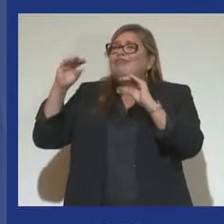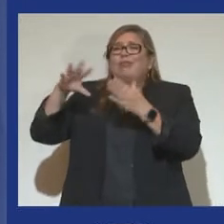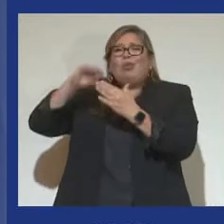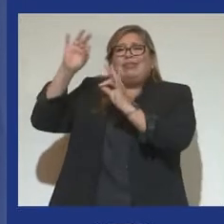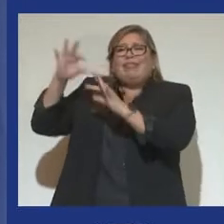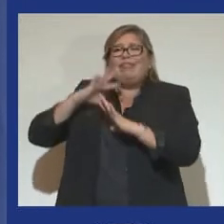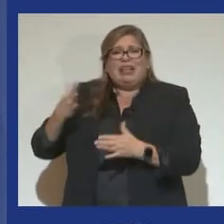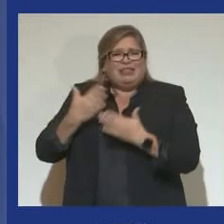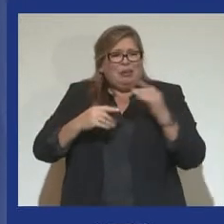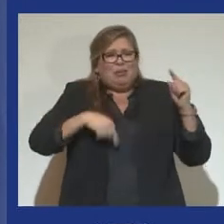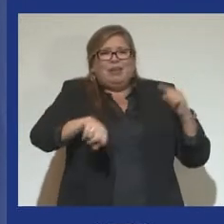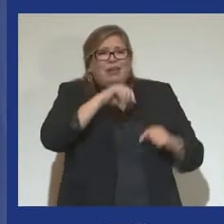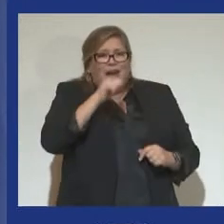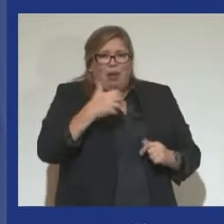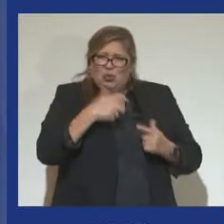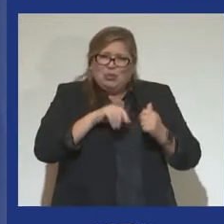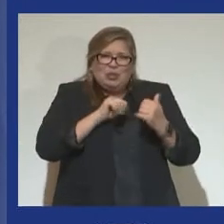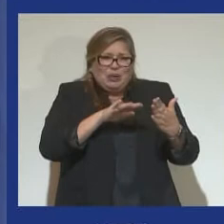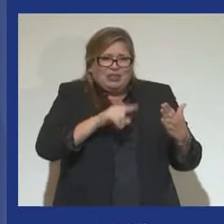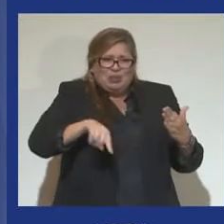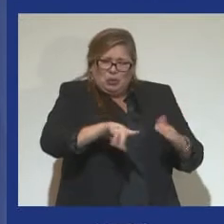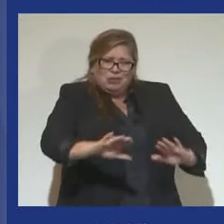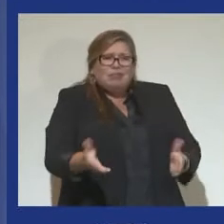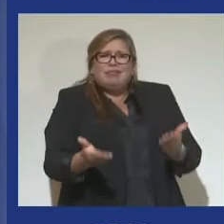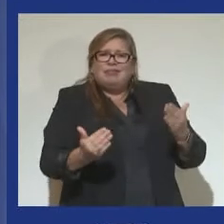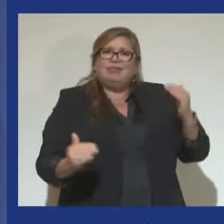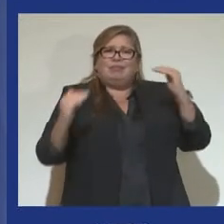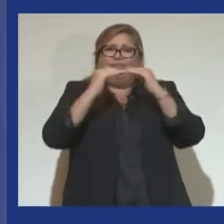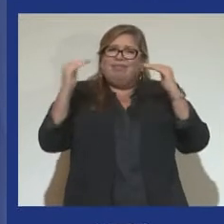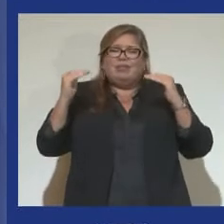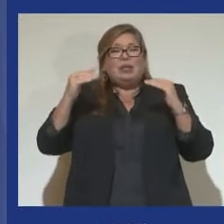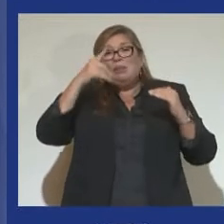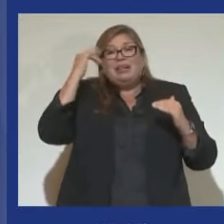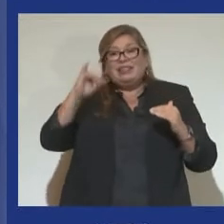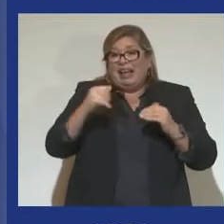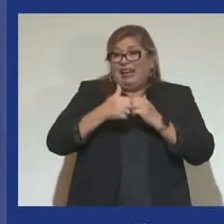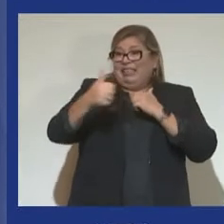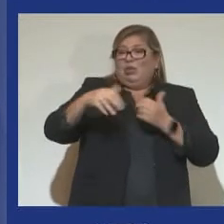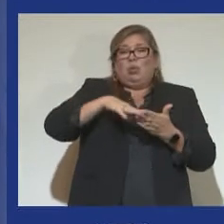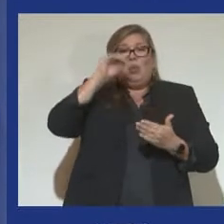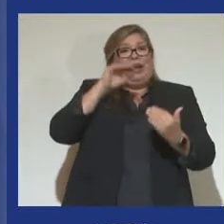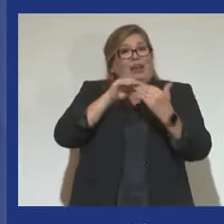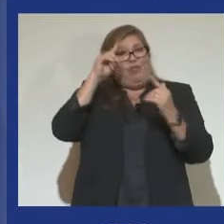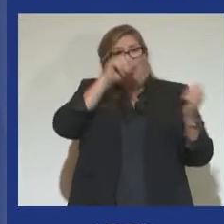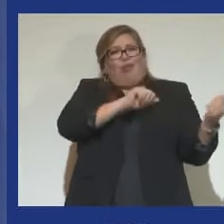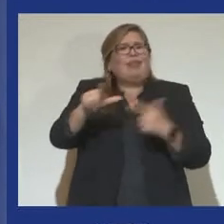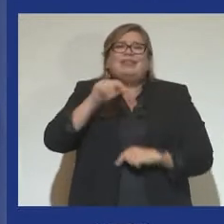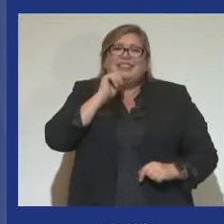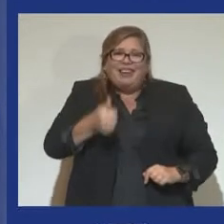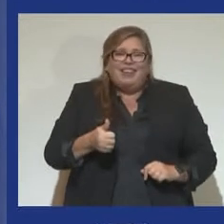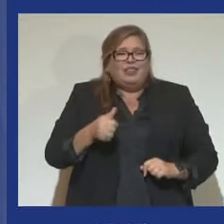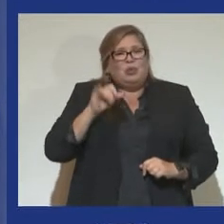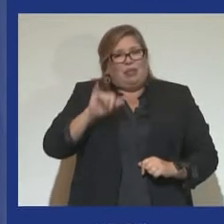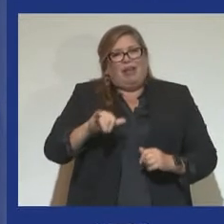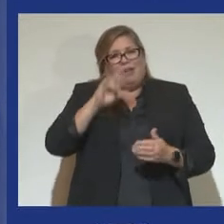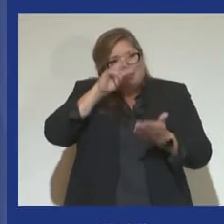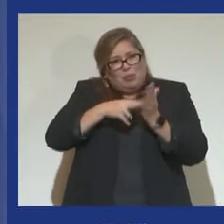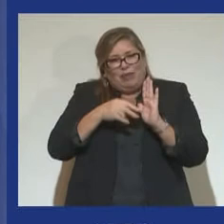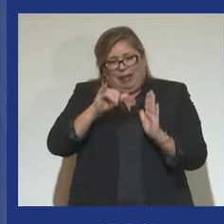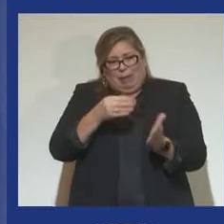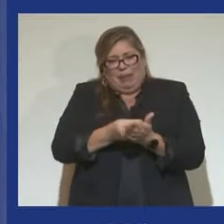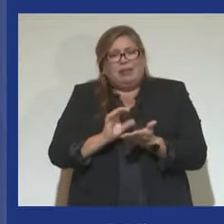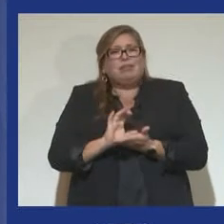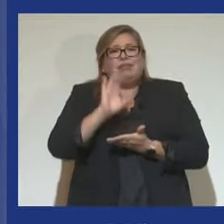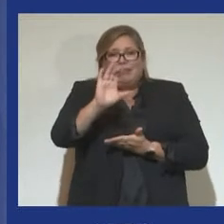realidades que el aprendizaje a distancia no ha cumplido con las necesidades de todo el mundo de manera igual y eso es exactamente lo que